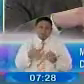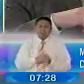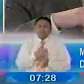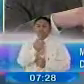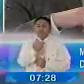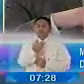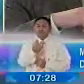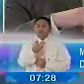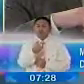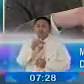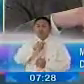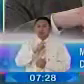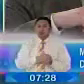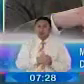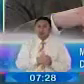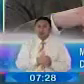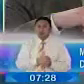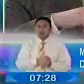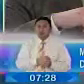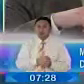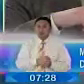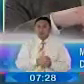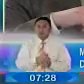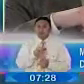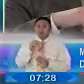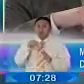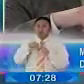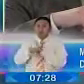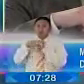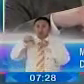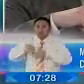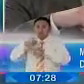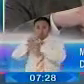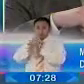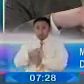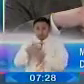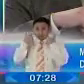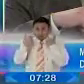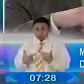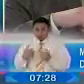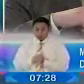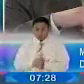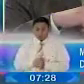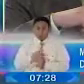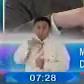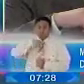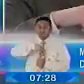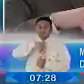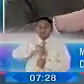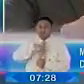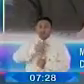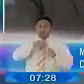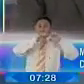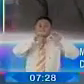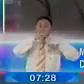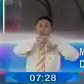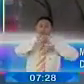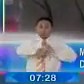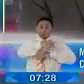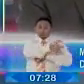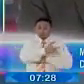dinero debía ir a una cuenta de custodia de inmobiliarios. Sale de las cuentas del consorcio